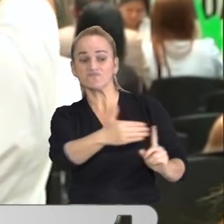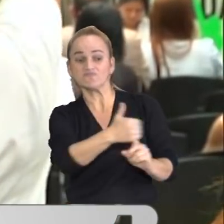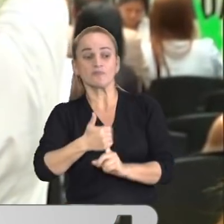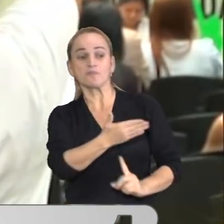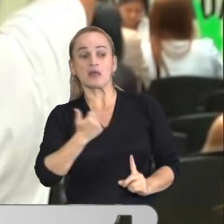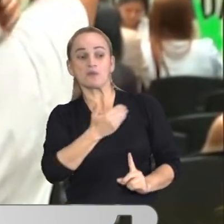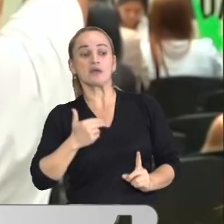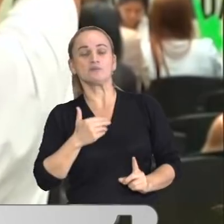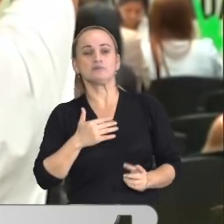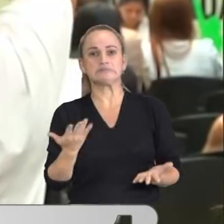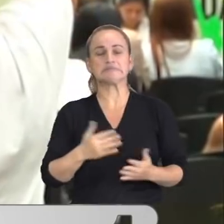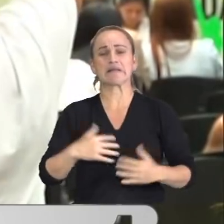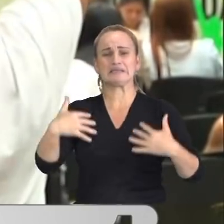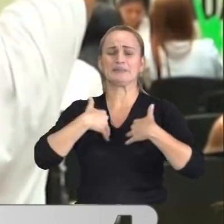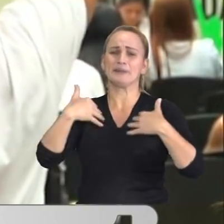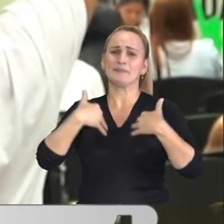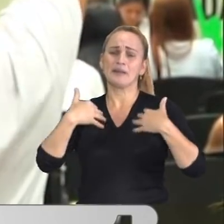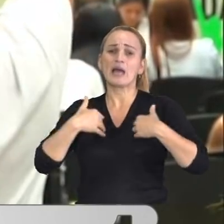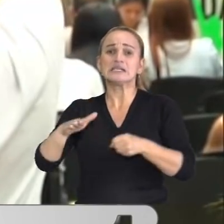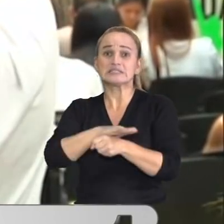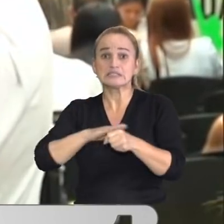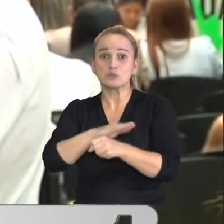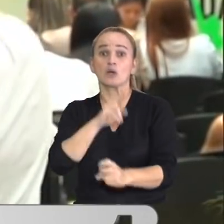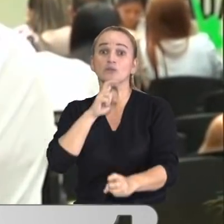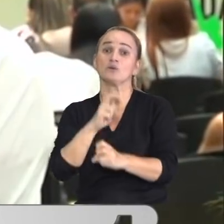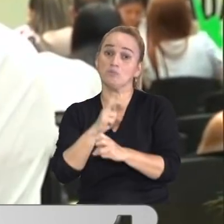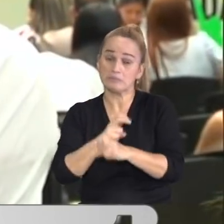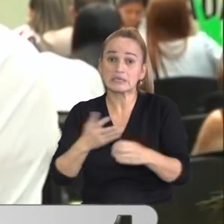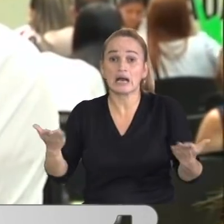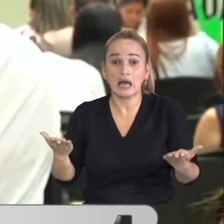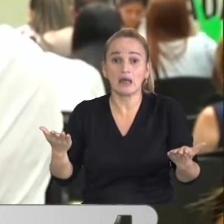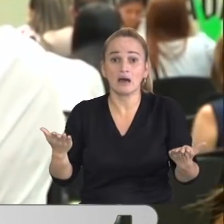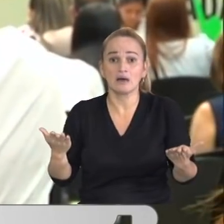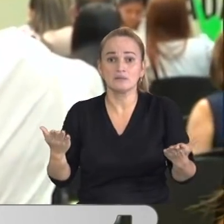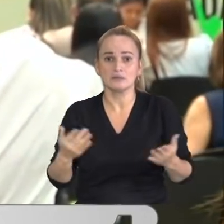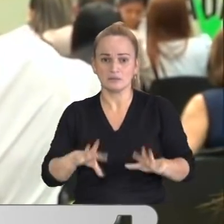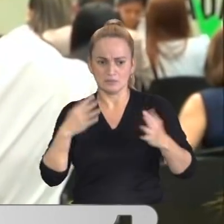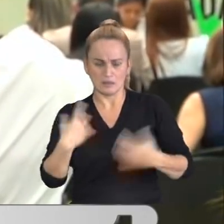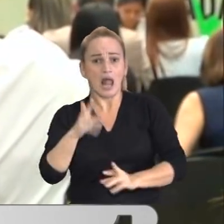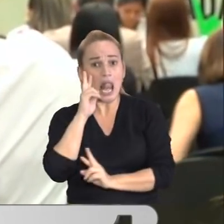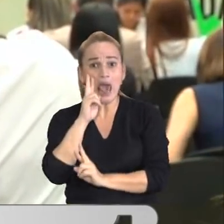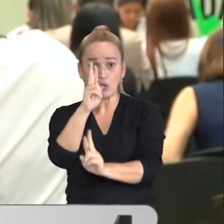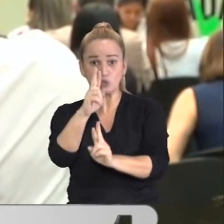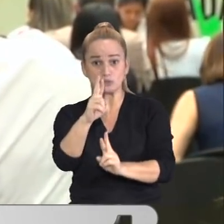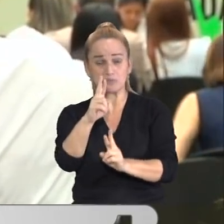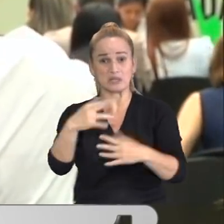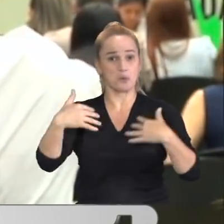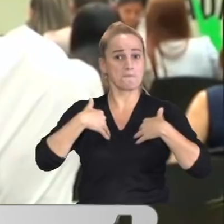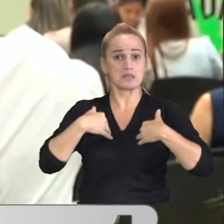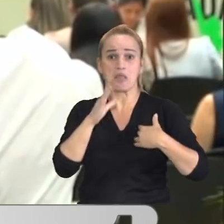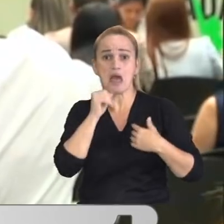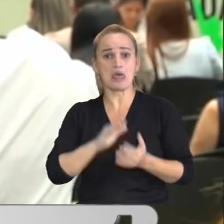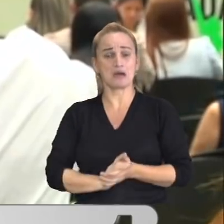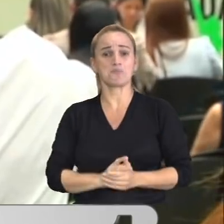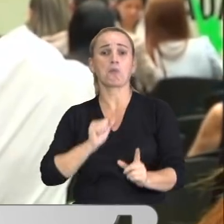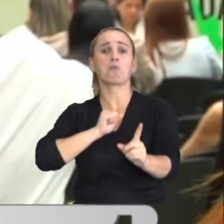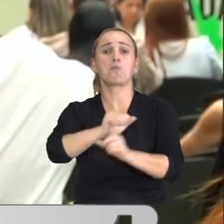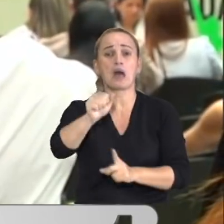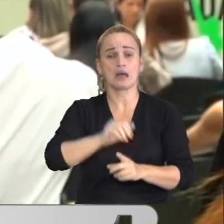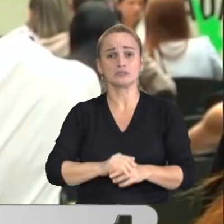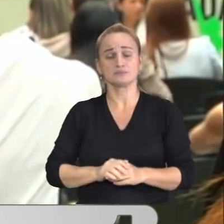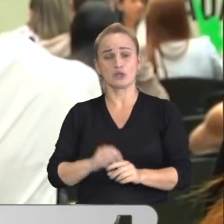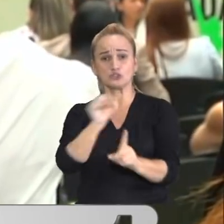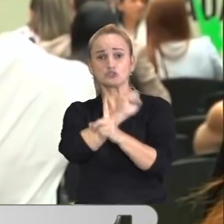encontramos con estas víctimas es que están en una situación compleja porque nadie los reconoce como víctimas. La sociedad no los reconoce